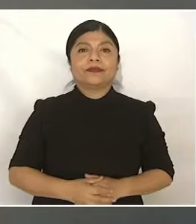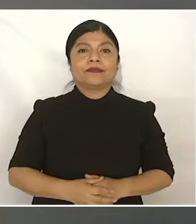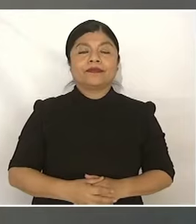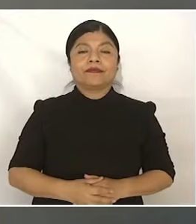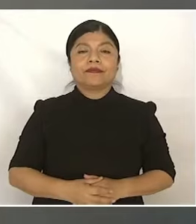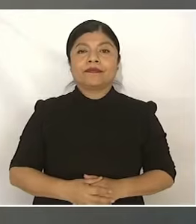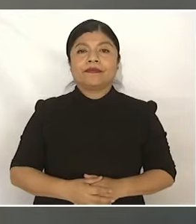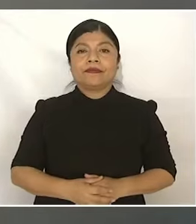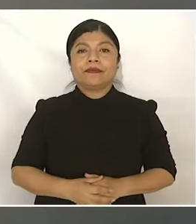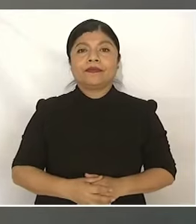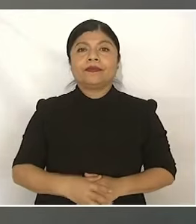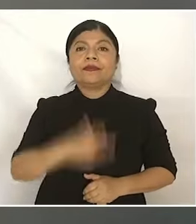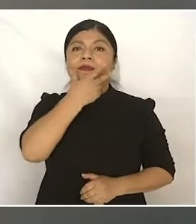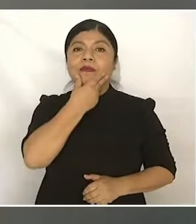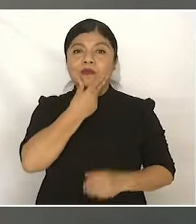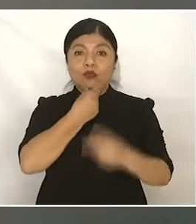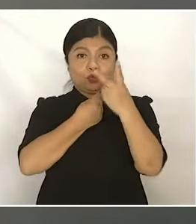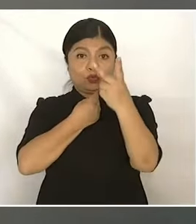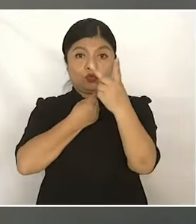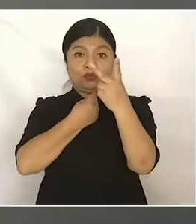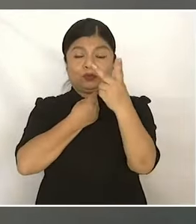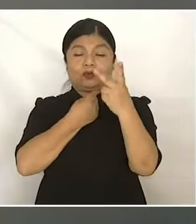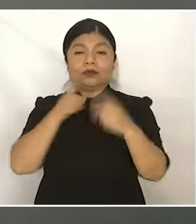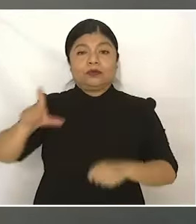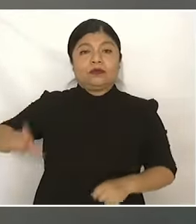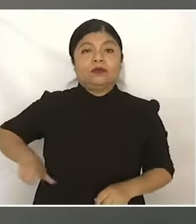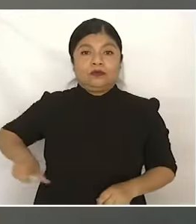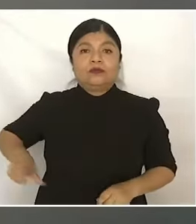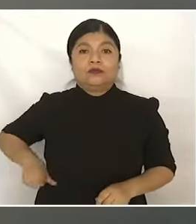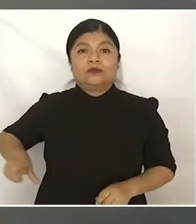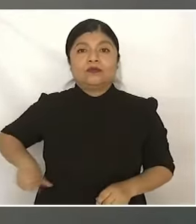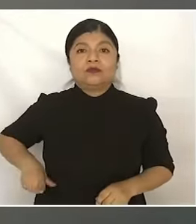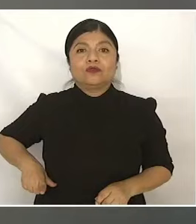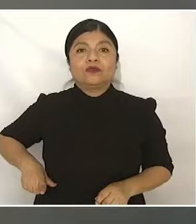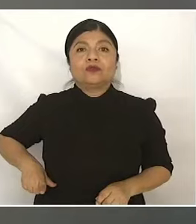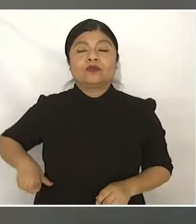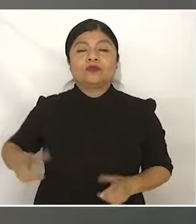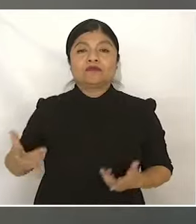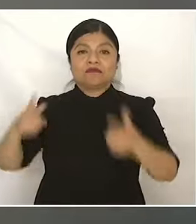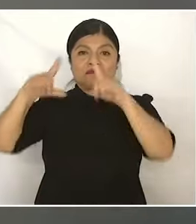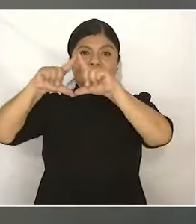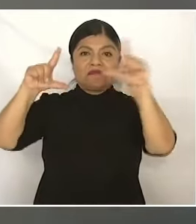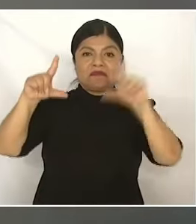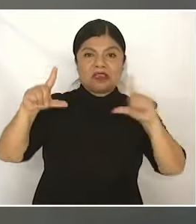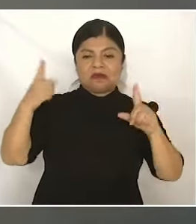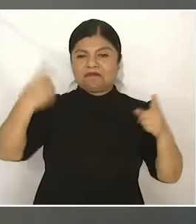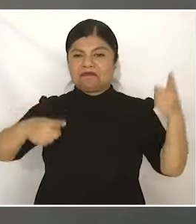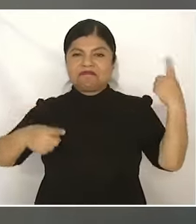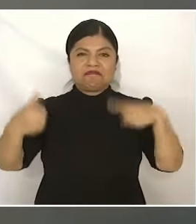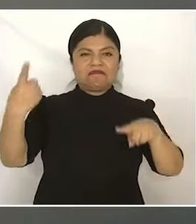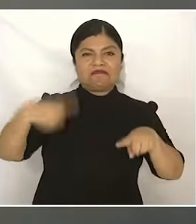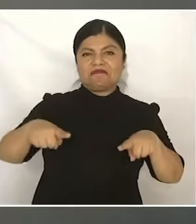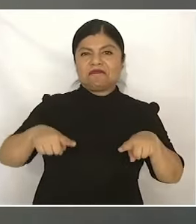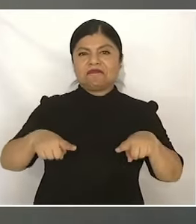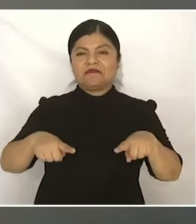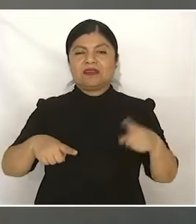gobernantes eran los amos y señores de México. O México